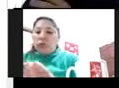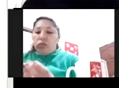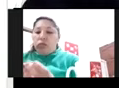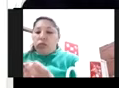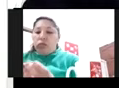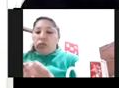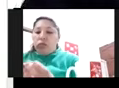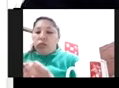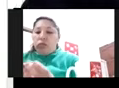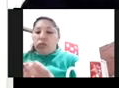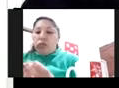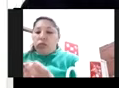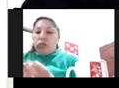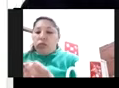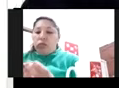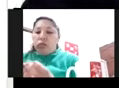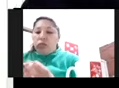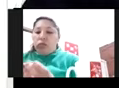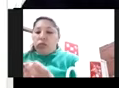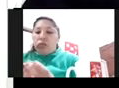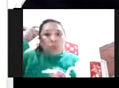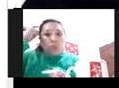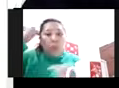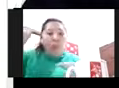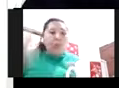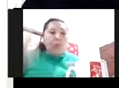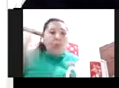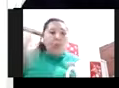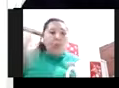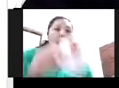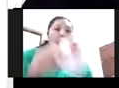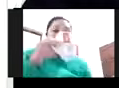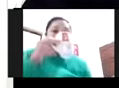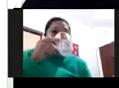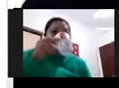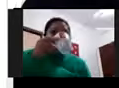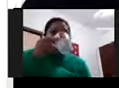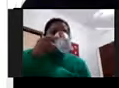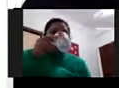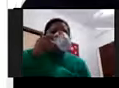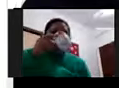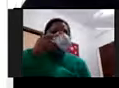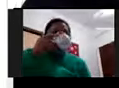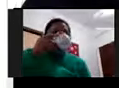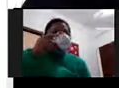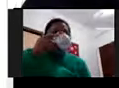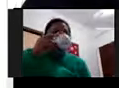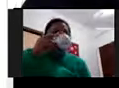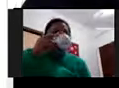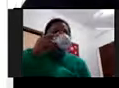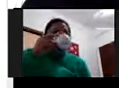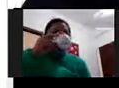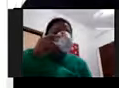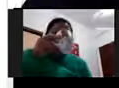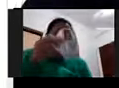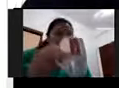los controles que pudieran existir formales dentro del Estado, sino también los controles de la sociedad. Porque